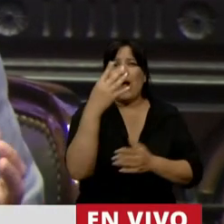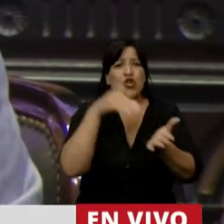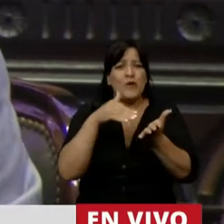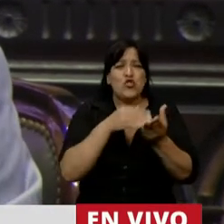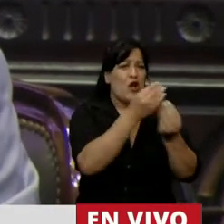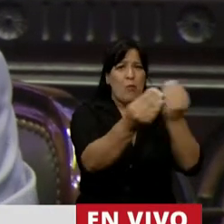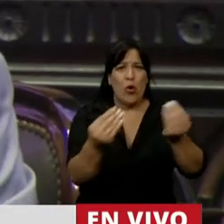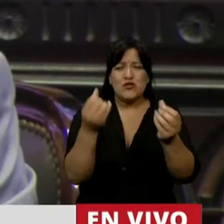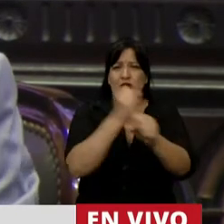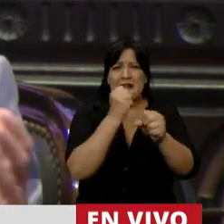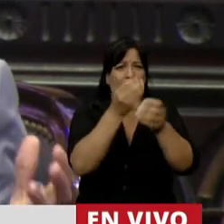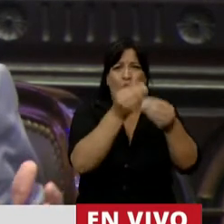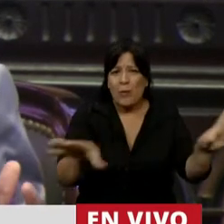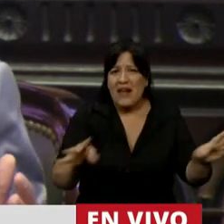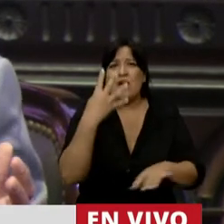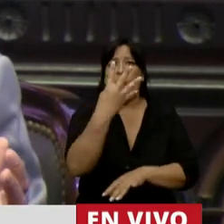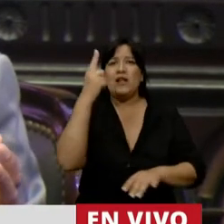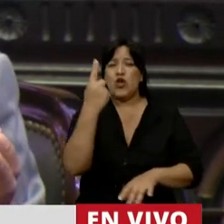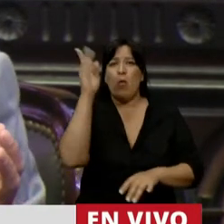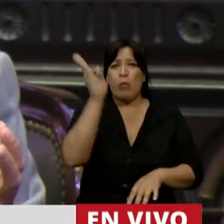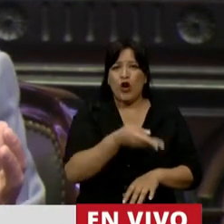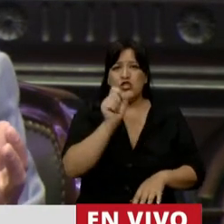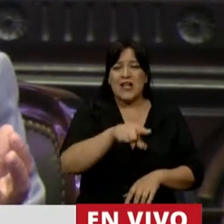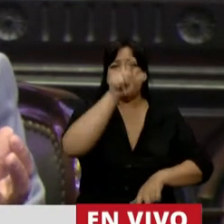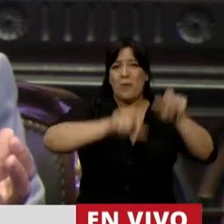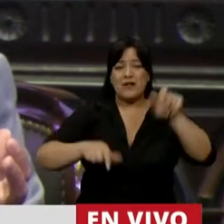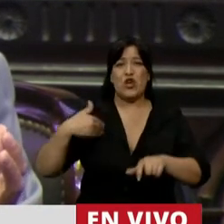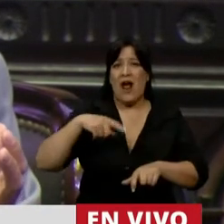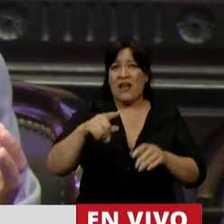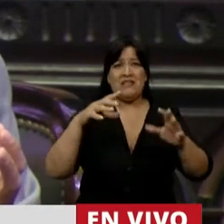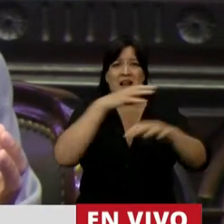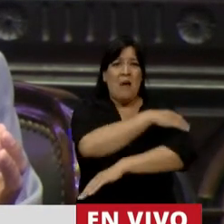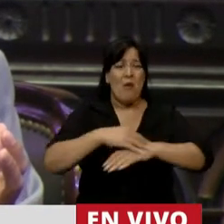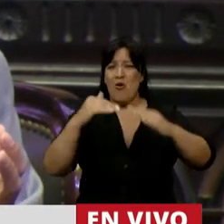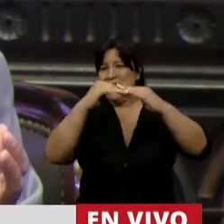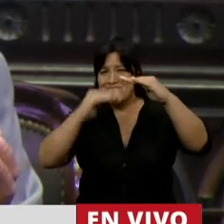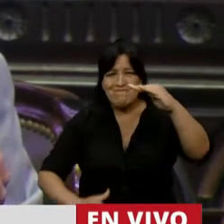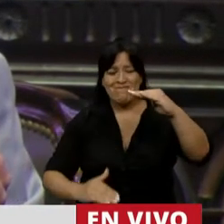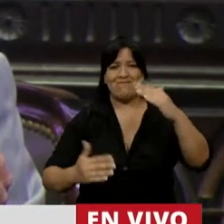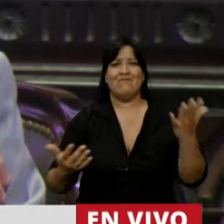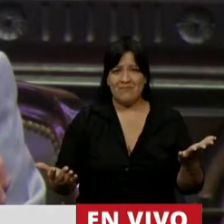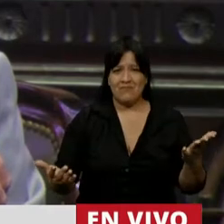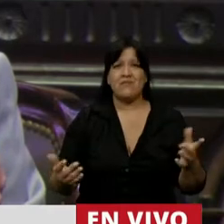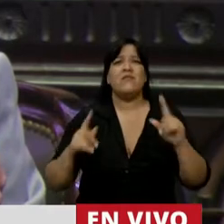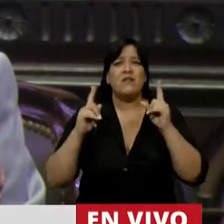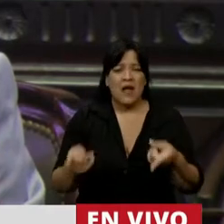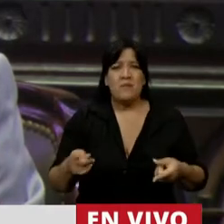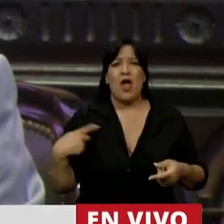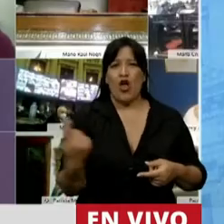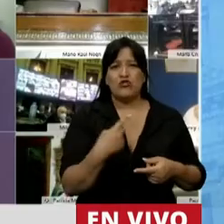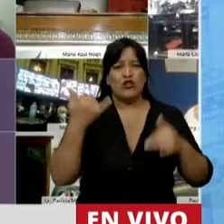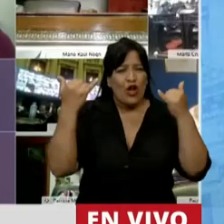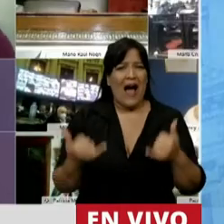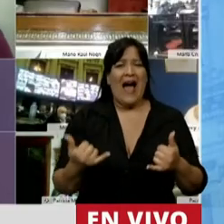de trabajo, donde 41% de los argentinos vive debajo de la pobreza, donde tenemos la